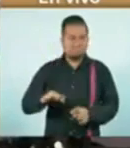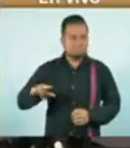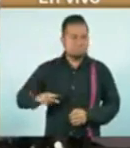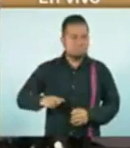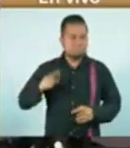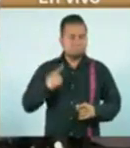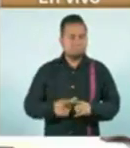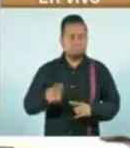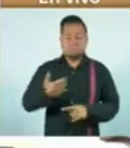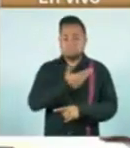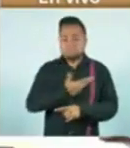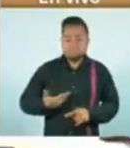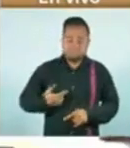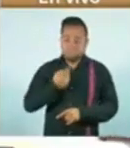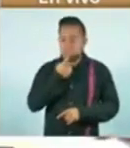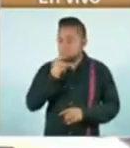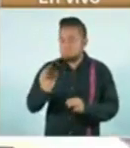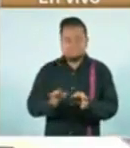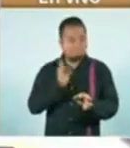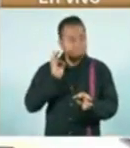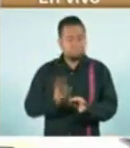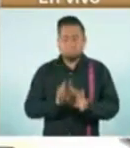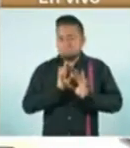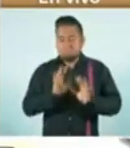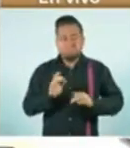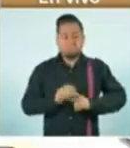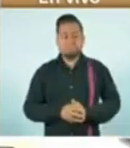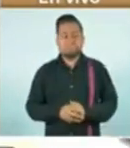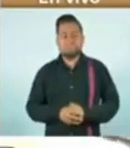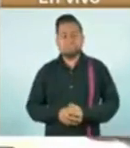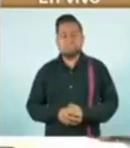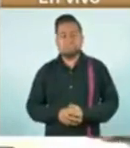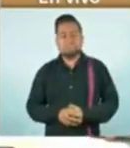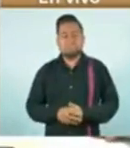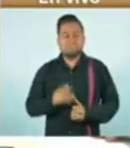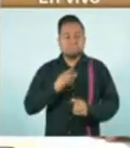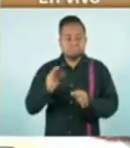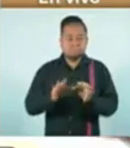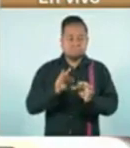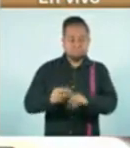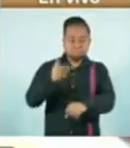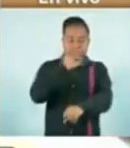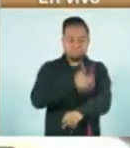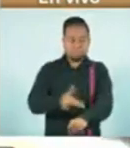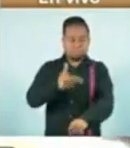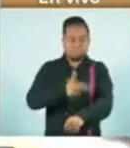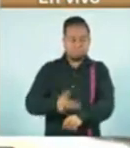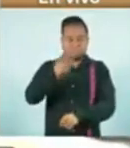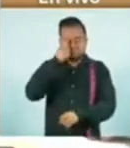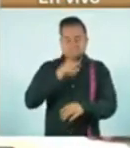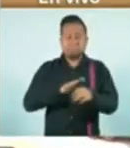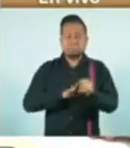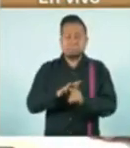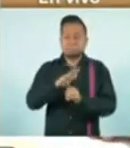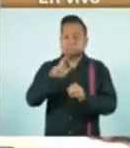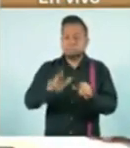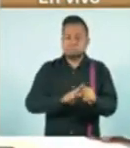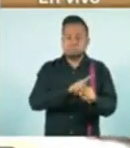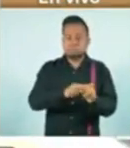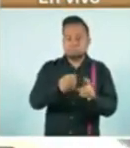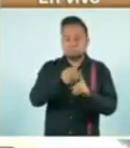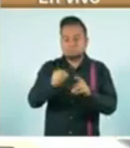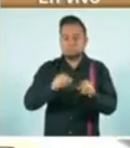del presidente Obrador. Se está dando la conclusión del proceso de la regularización de